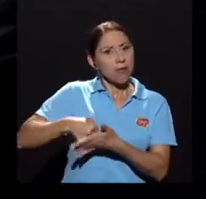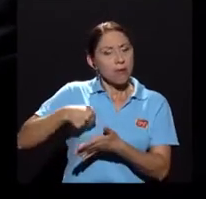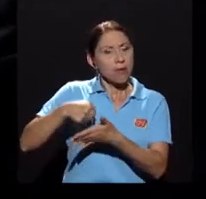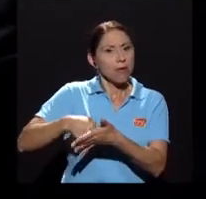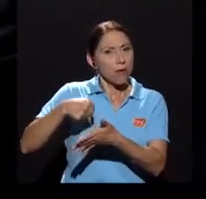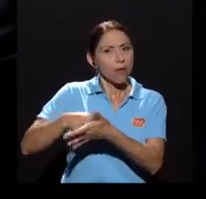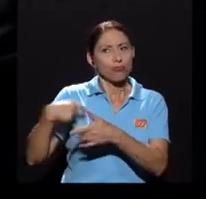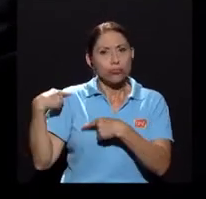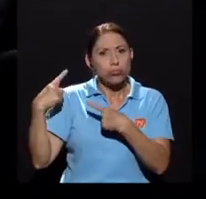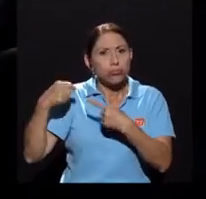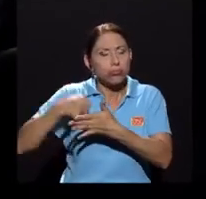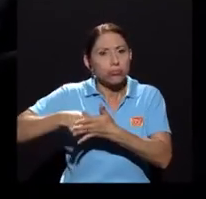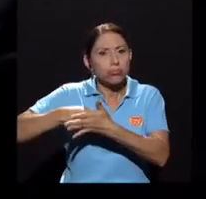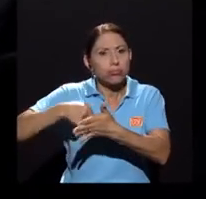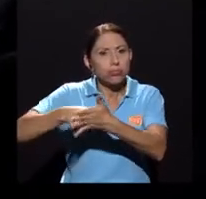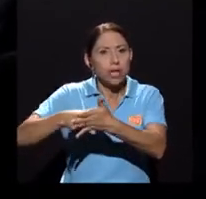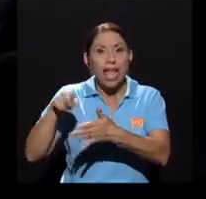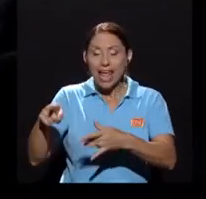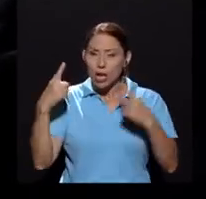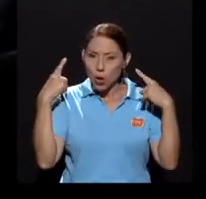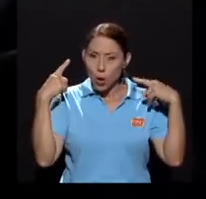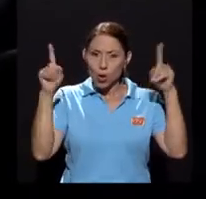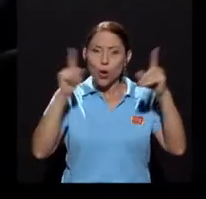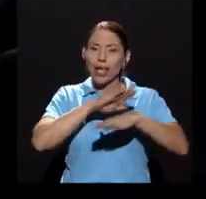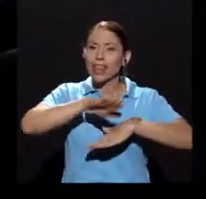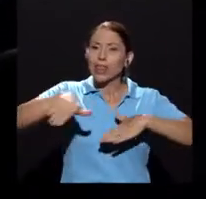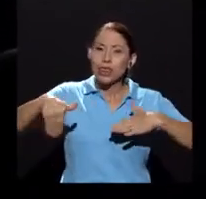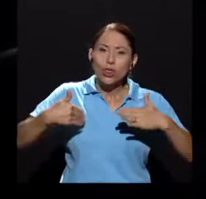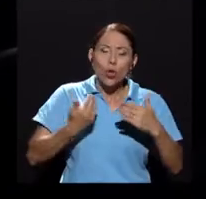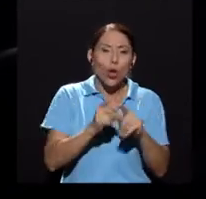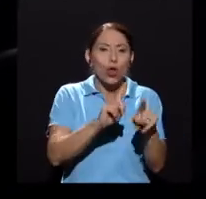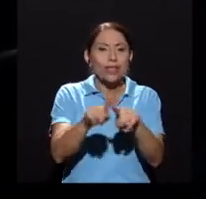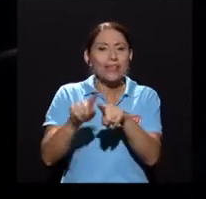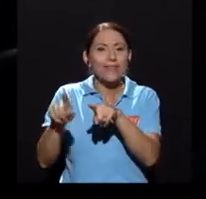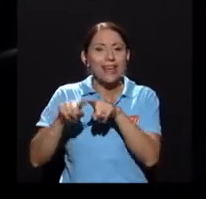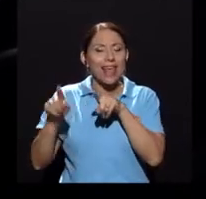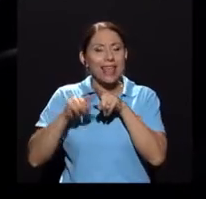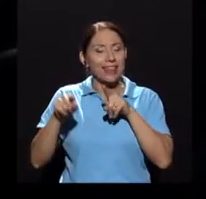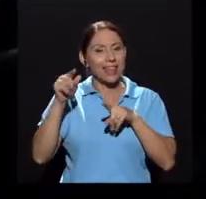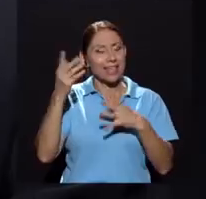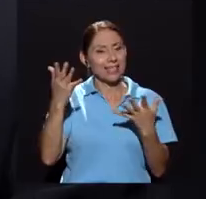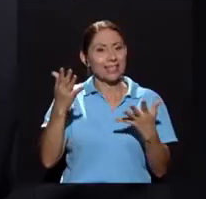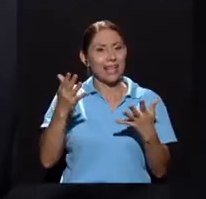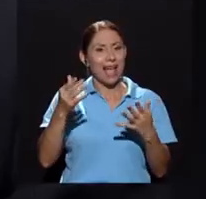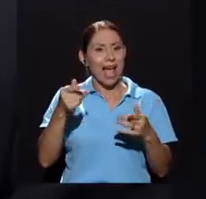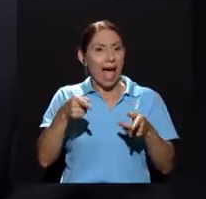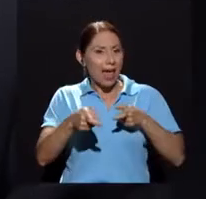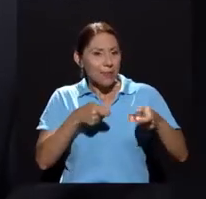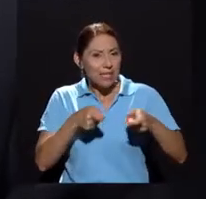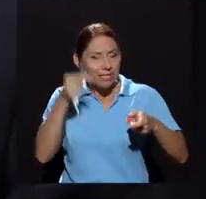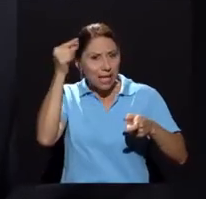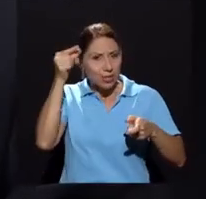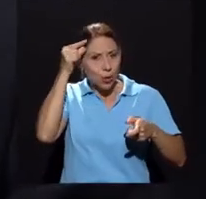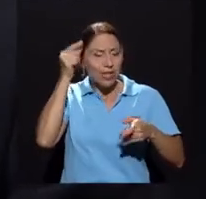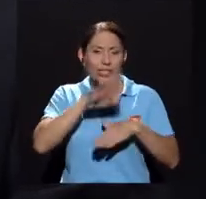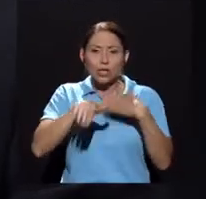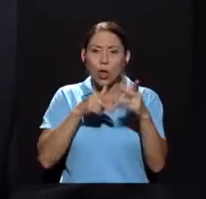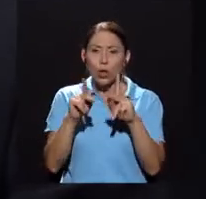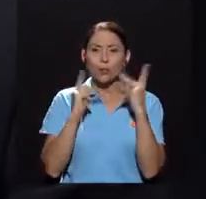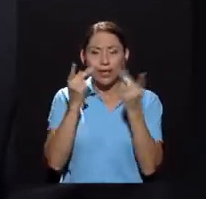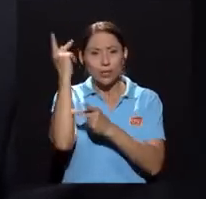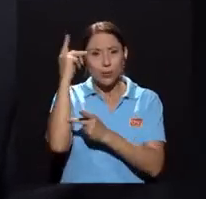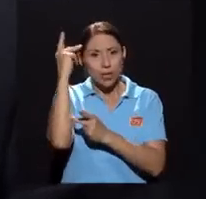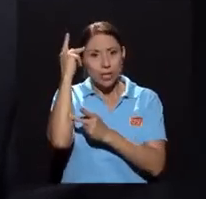logro que en todas las administraciones todos los partidos políticos y toda la gente sin duda alguna calderón en el